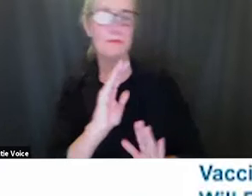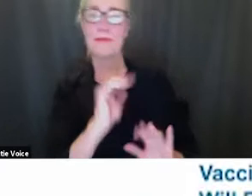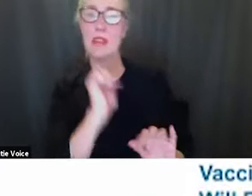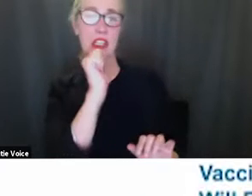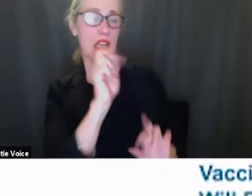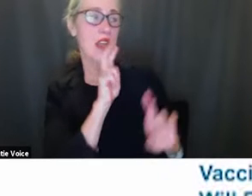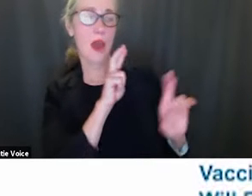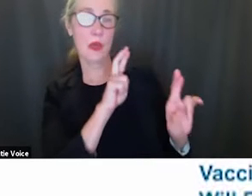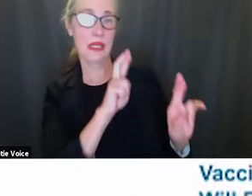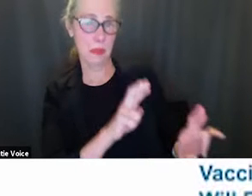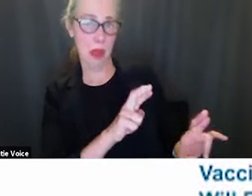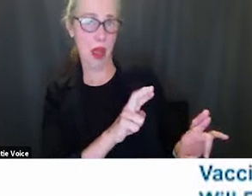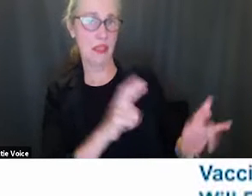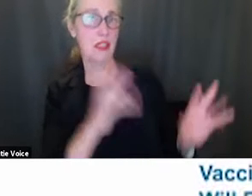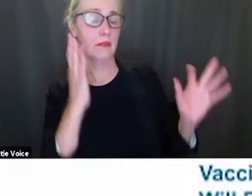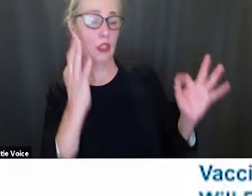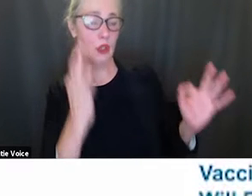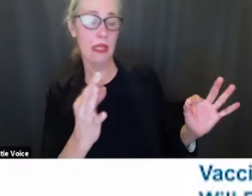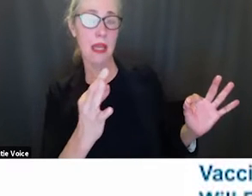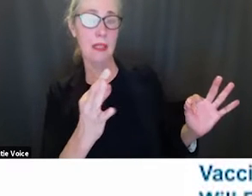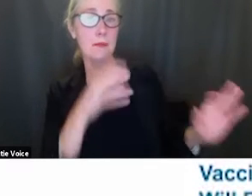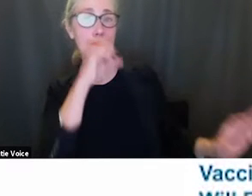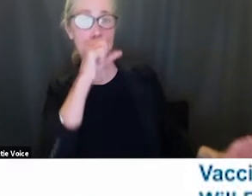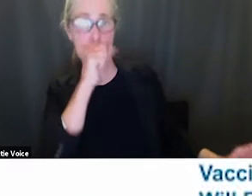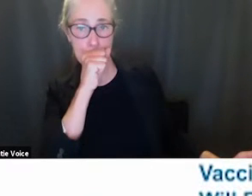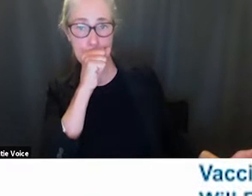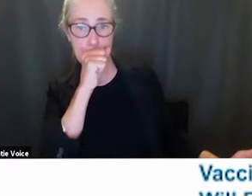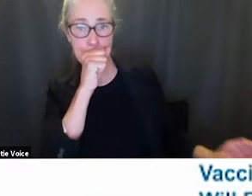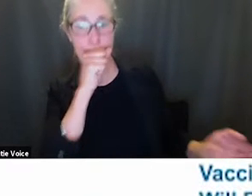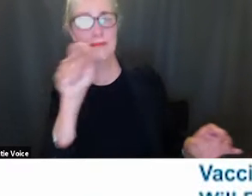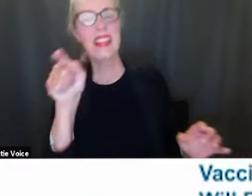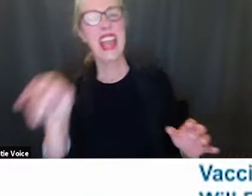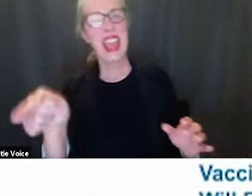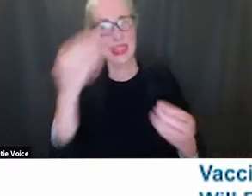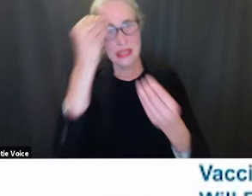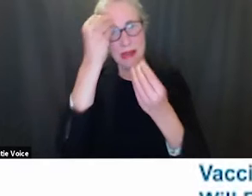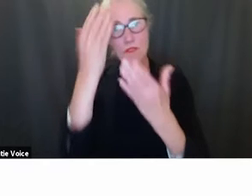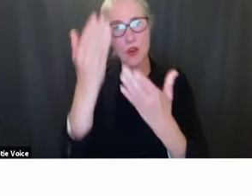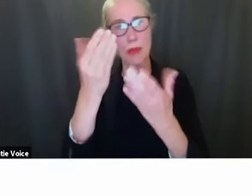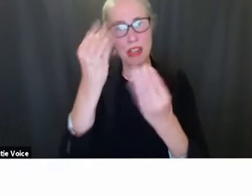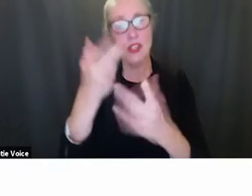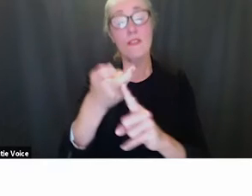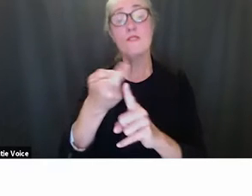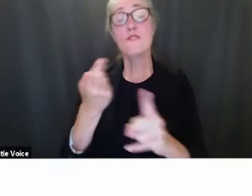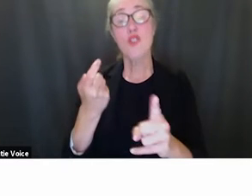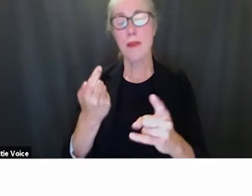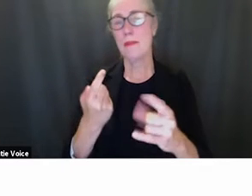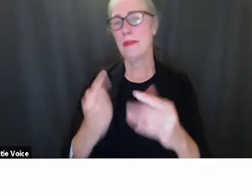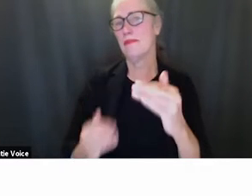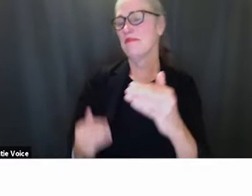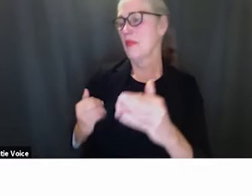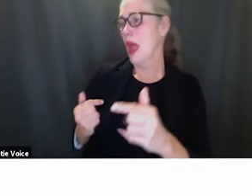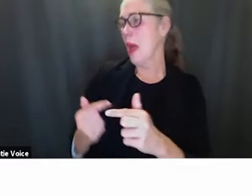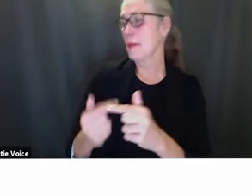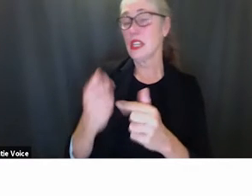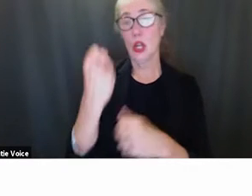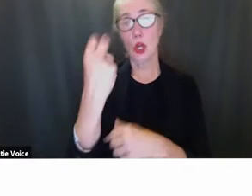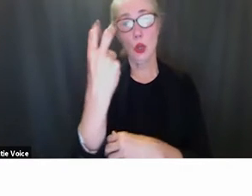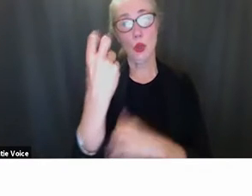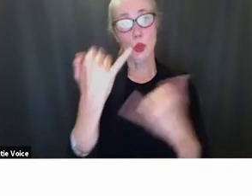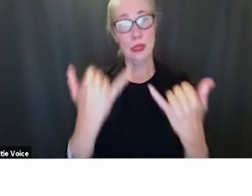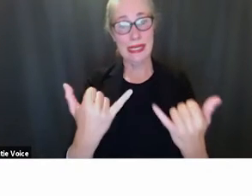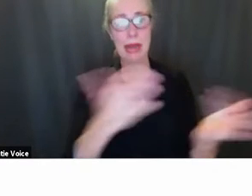Y estos son los datos que nosotros obtuvimos hoy. Próxima diapositiva.